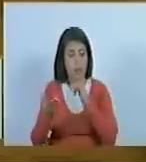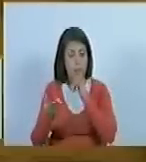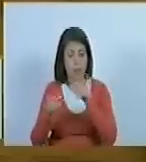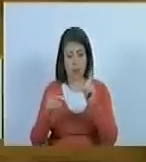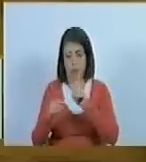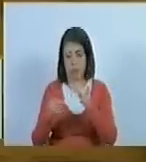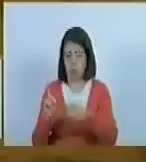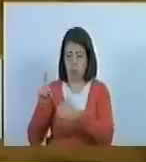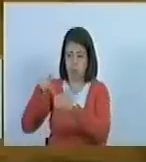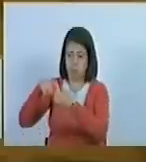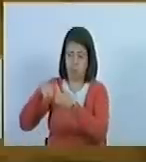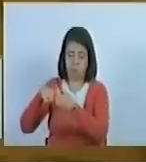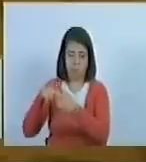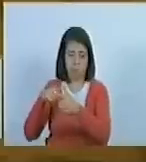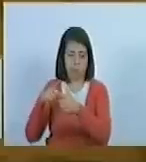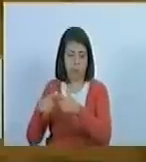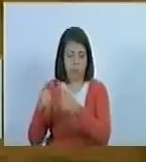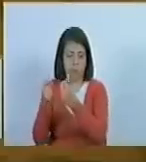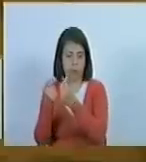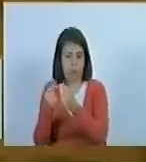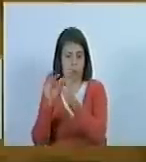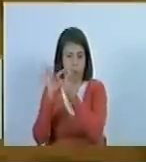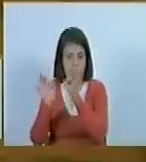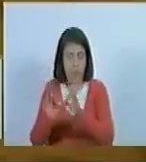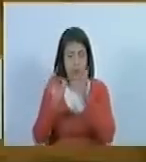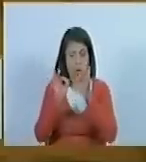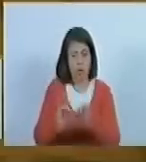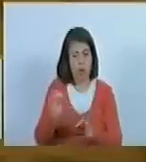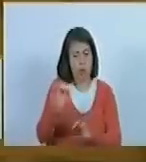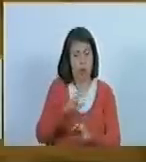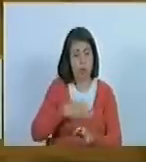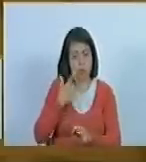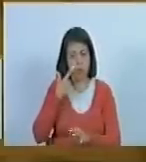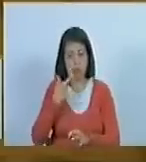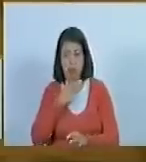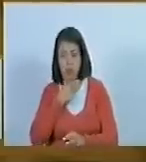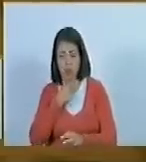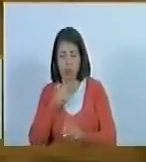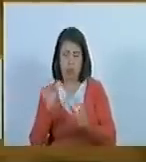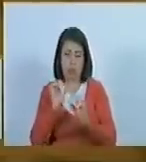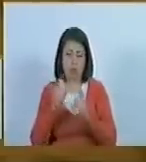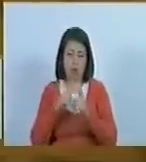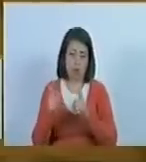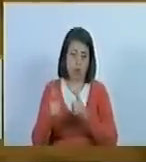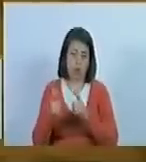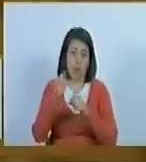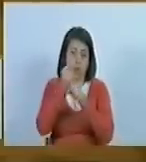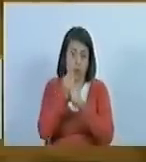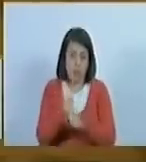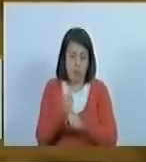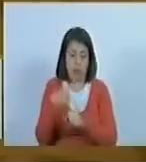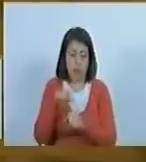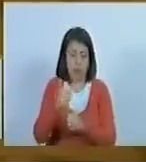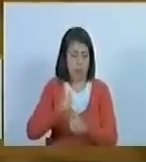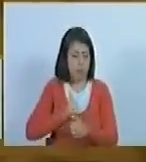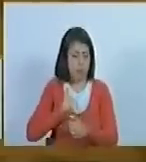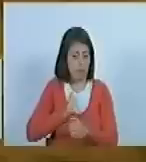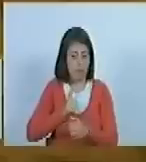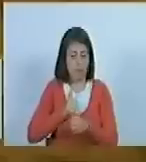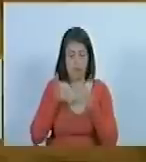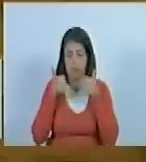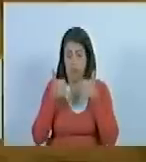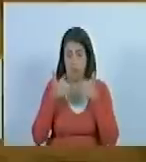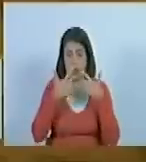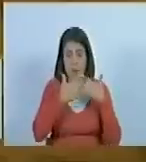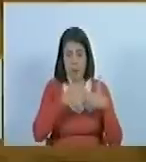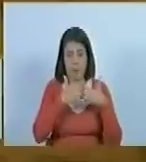Ellos militan y hacen apología de un modelo económico concreto en el que se desenvuelve y del que obtienen beneficios bien para su